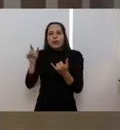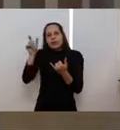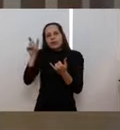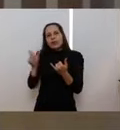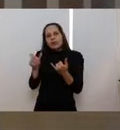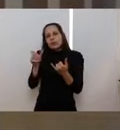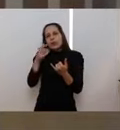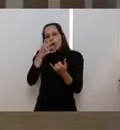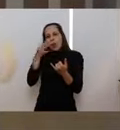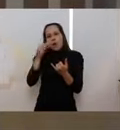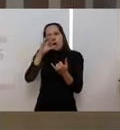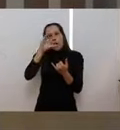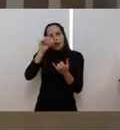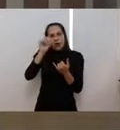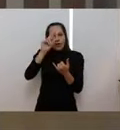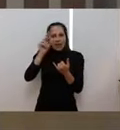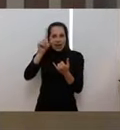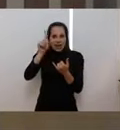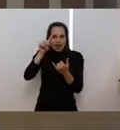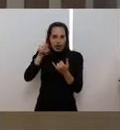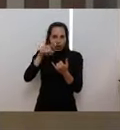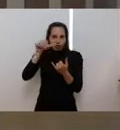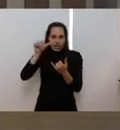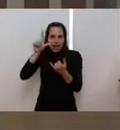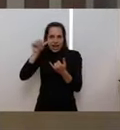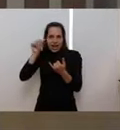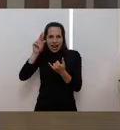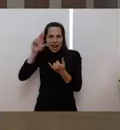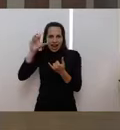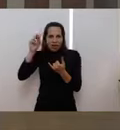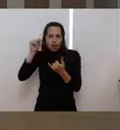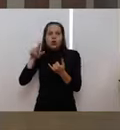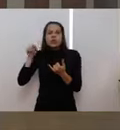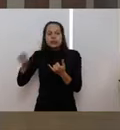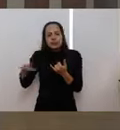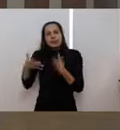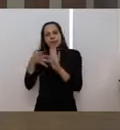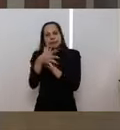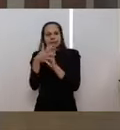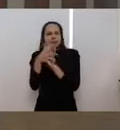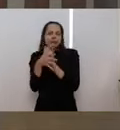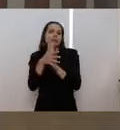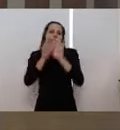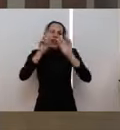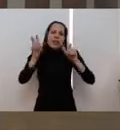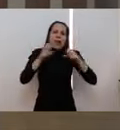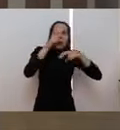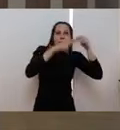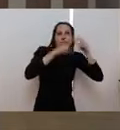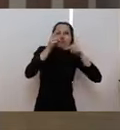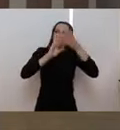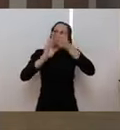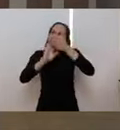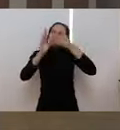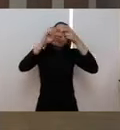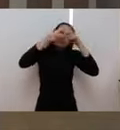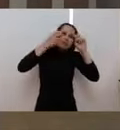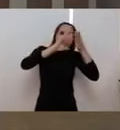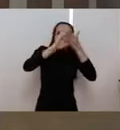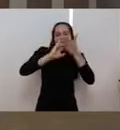coronel carlos alarcón subdirector administrativo todas esas obras de infraestructura que pudieron ustedes ver